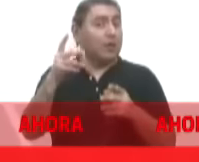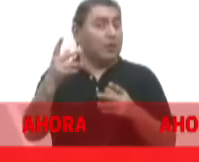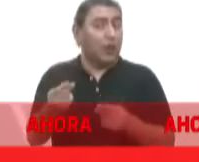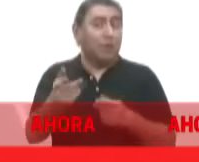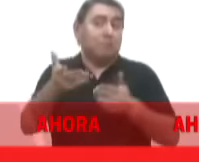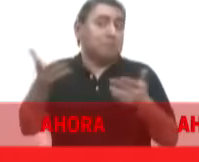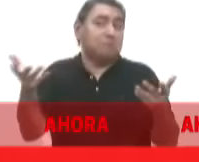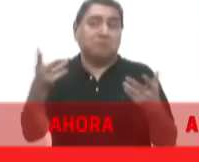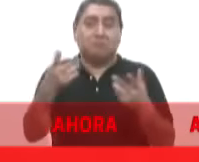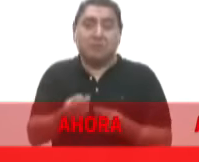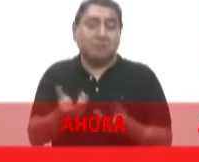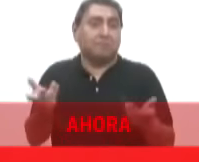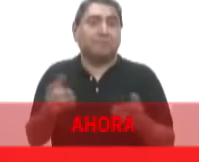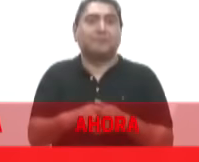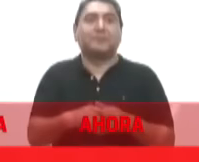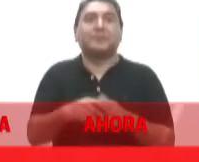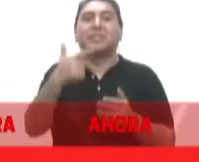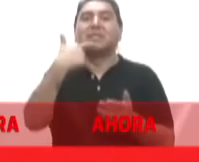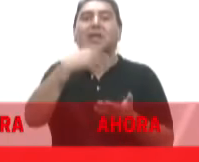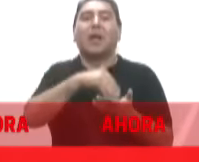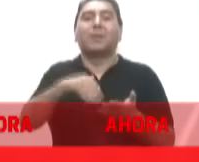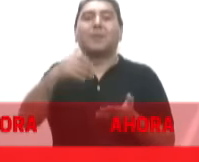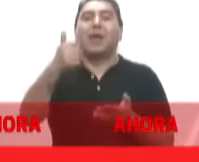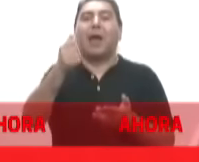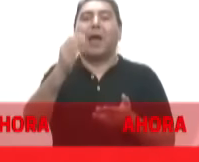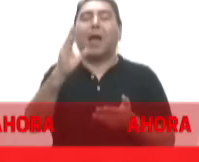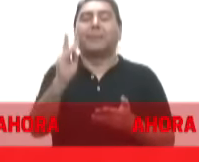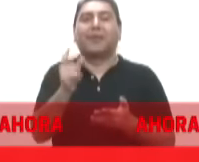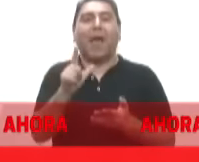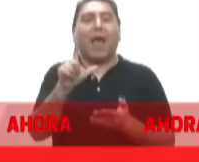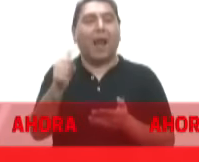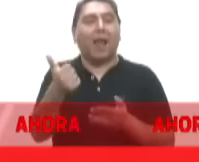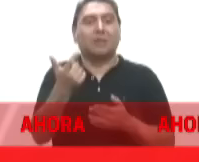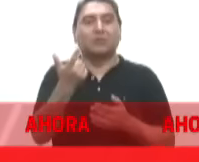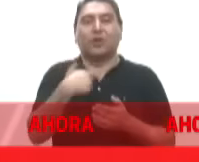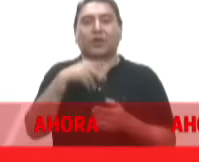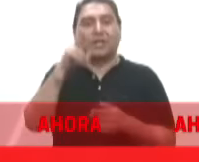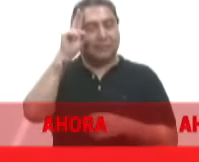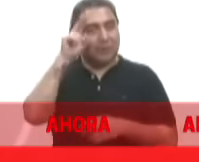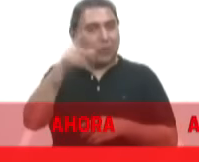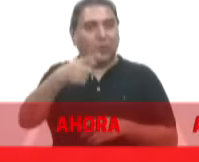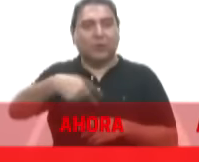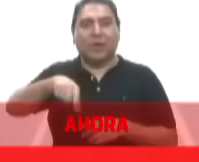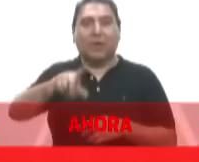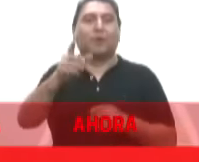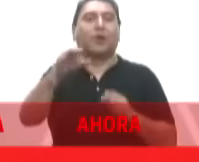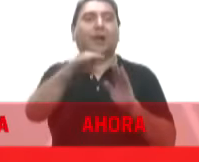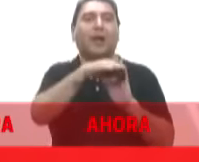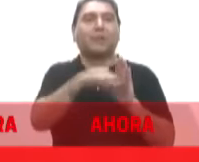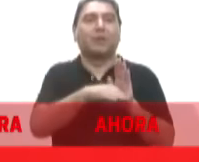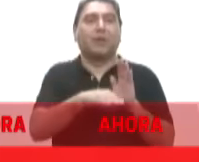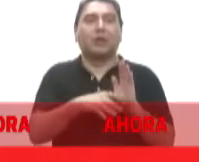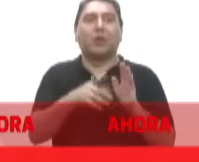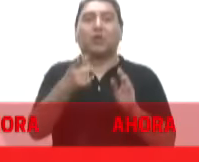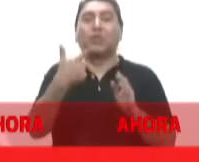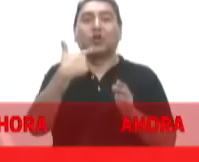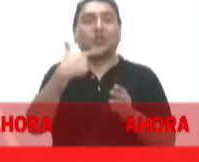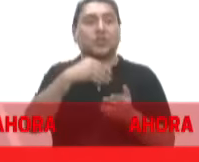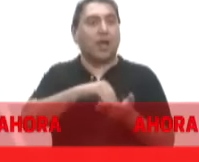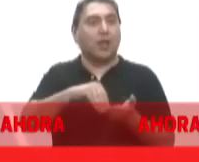Senador Abdala. Con todo el respeto que tengo, porque para mí sos reglamentariamente uno de los senadores